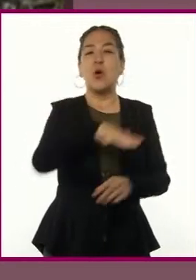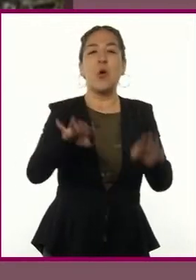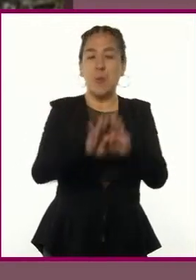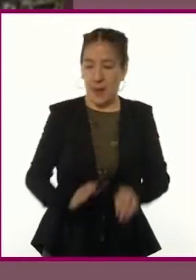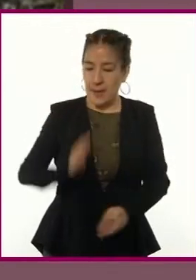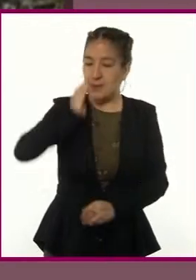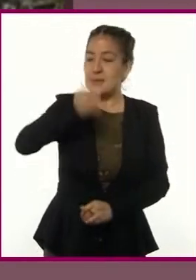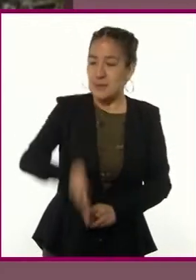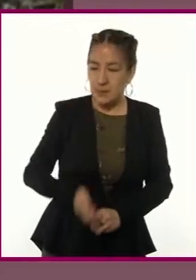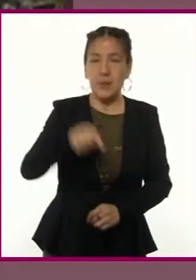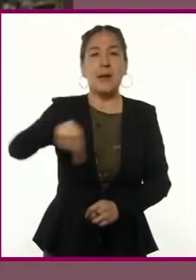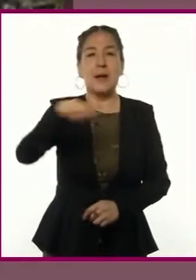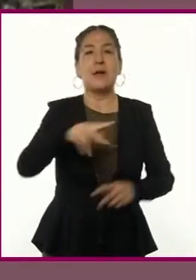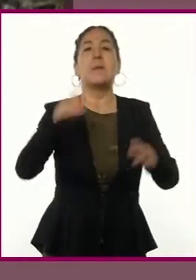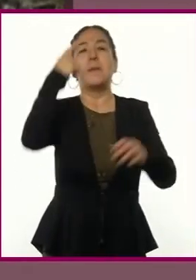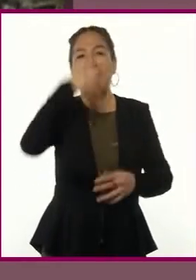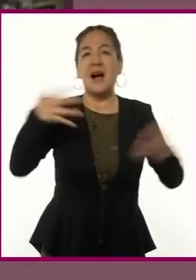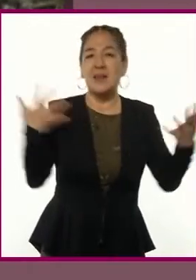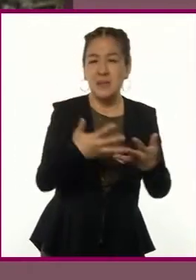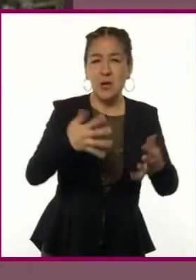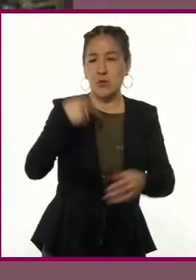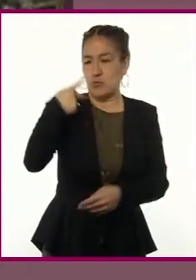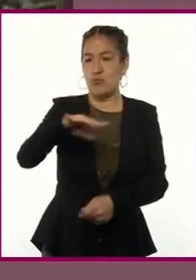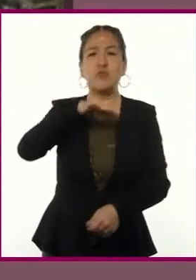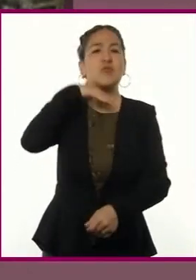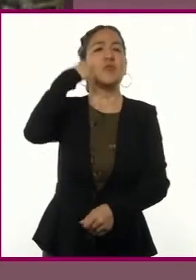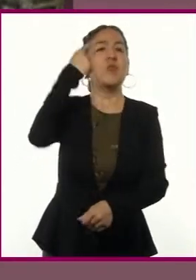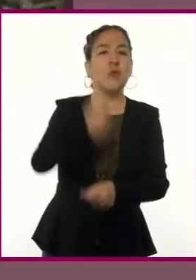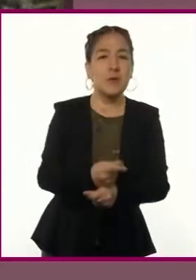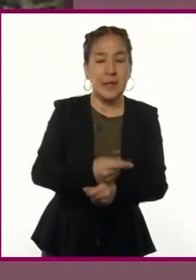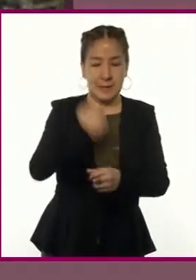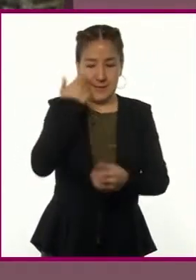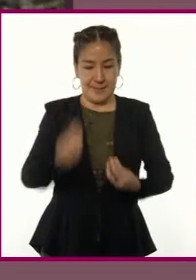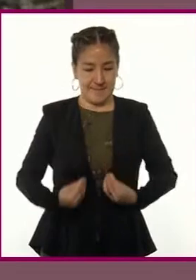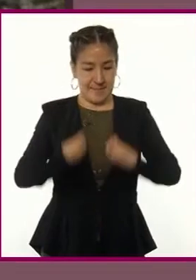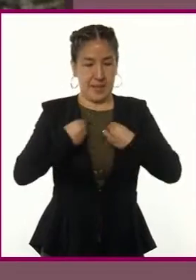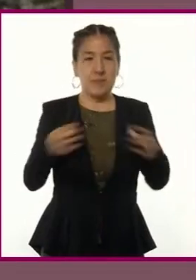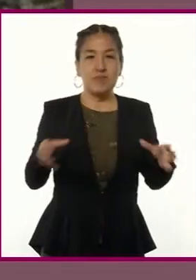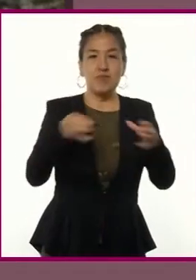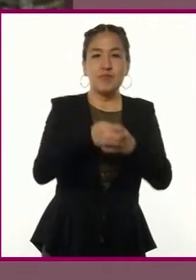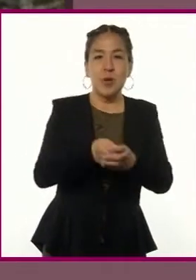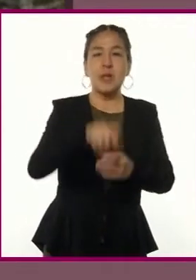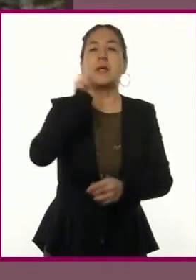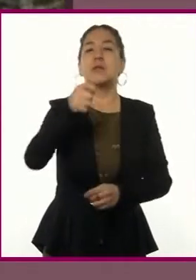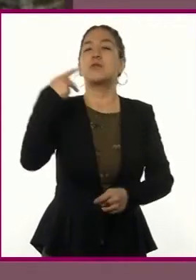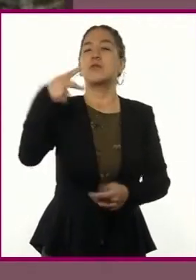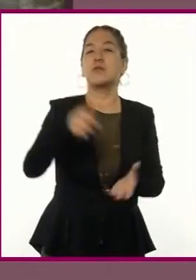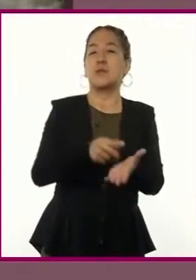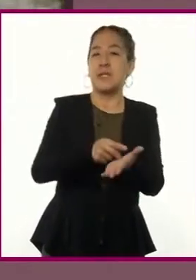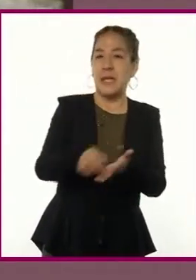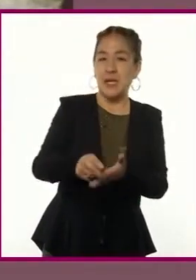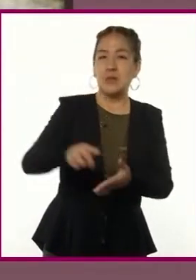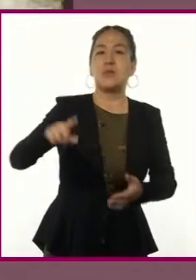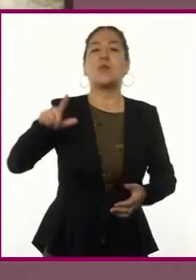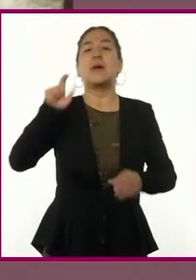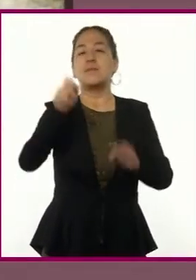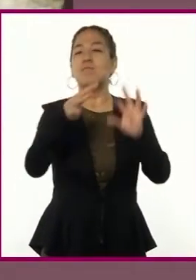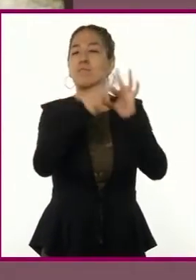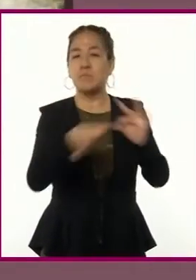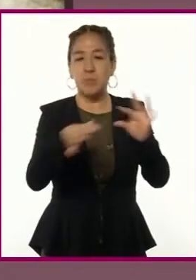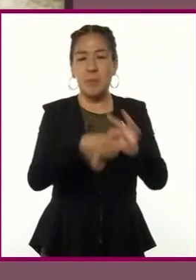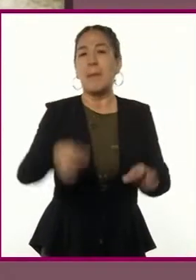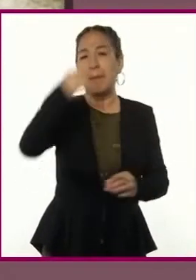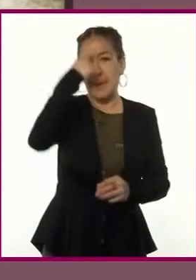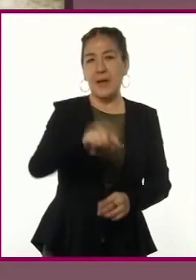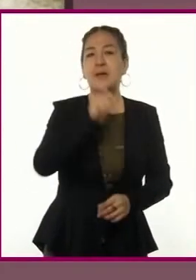como individuo para, de manera voluntaria, vivir en sociedad bajo un Estado de Derecho. Este libro comprende